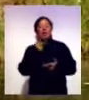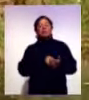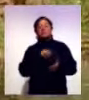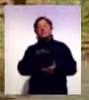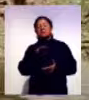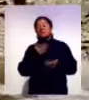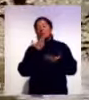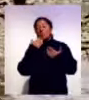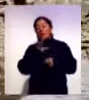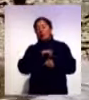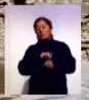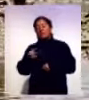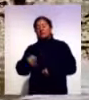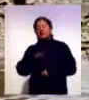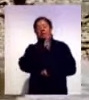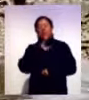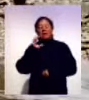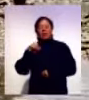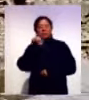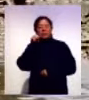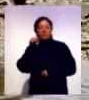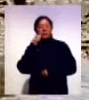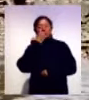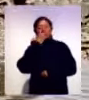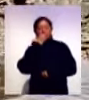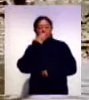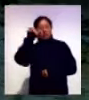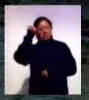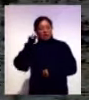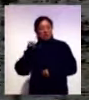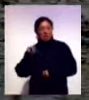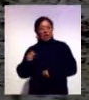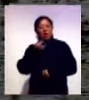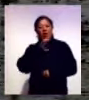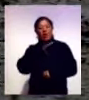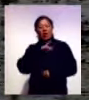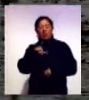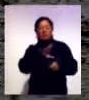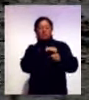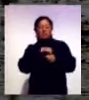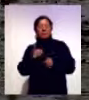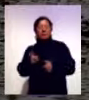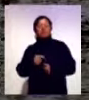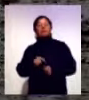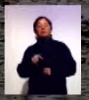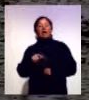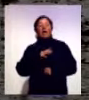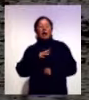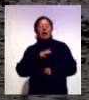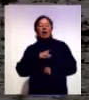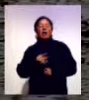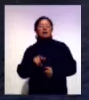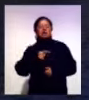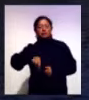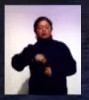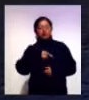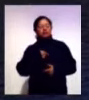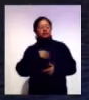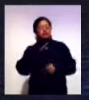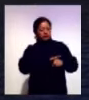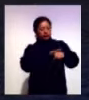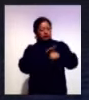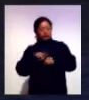Sonora, Baja California Sur y Sinaloa. Por ello anunció la puesta en marcha de una estrategia integral para abatir el rezago y priorizar